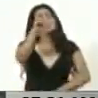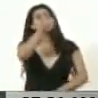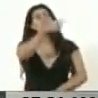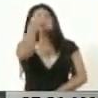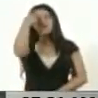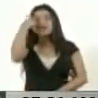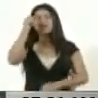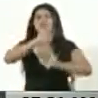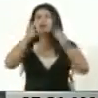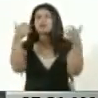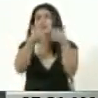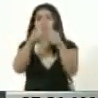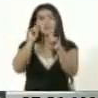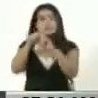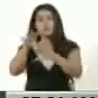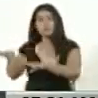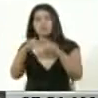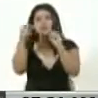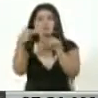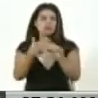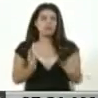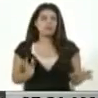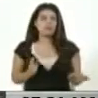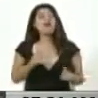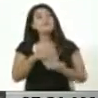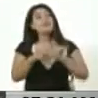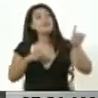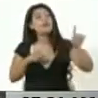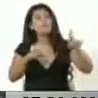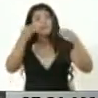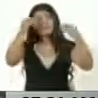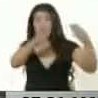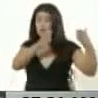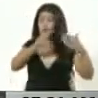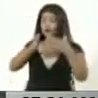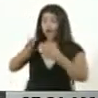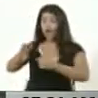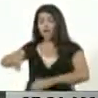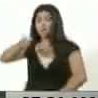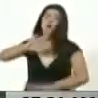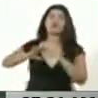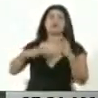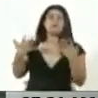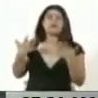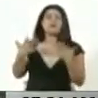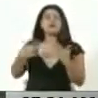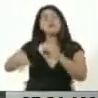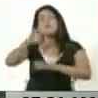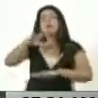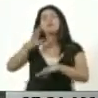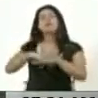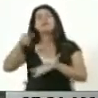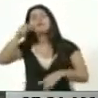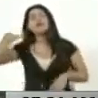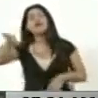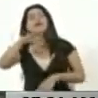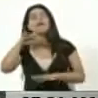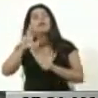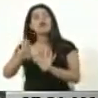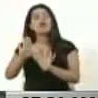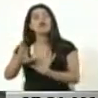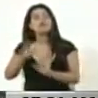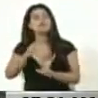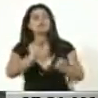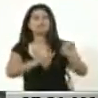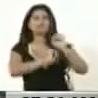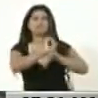que decirle que no. ¿Con qué chocan? Con la organización popular. ¿Con qué chocan? Con este pueblo que está ya acostumbrado, porque así